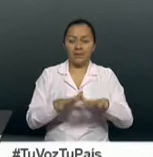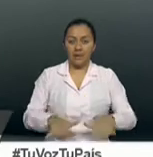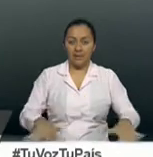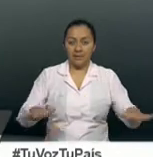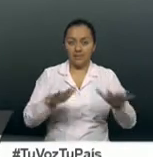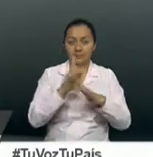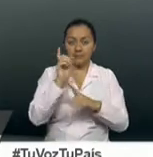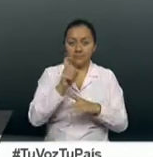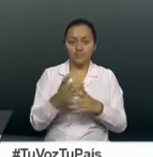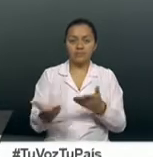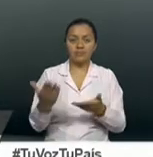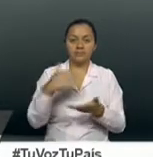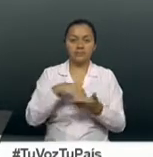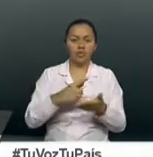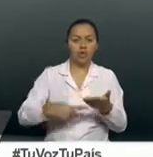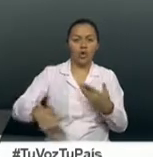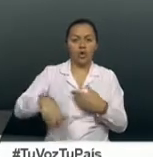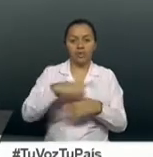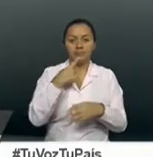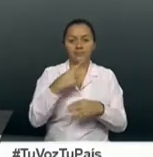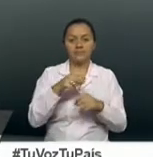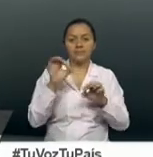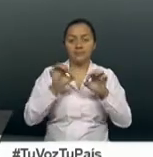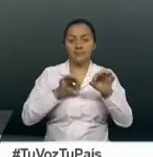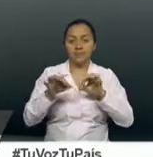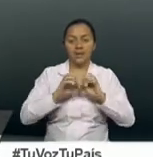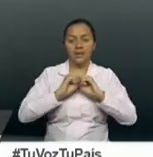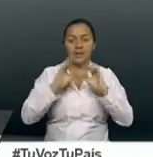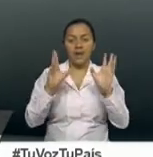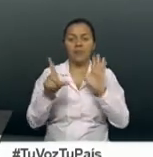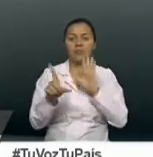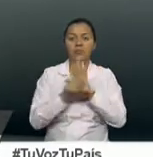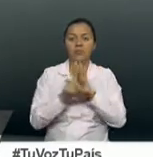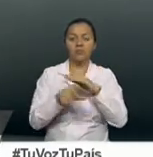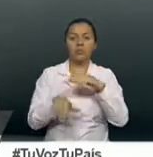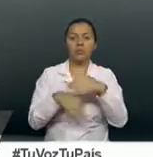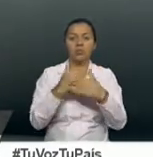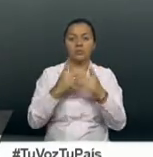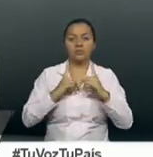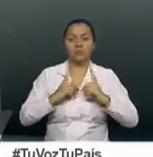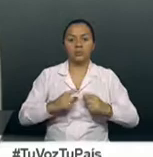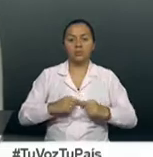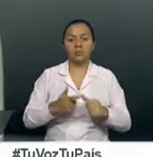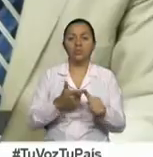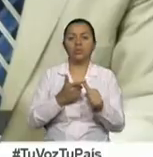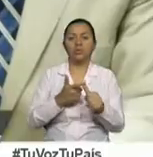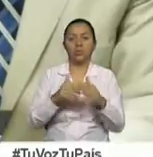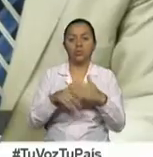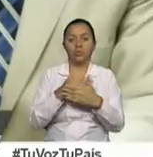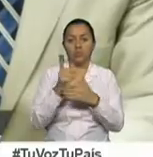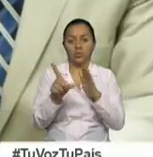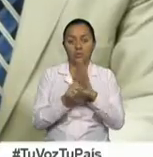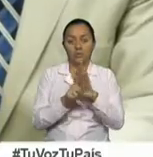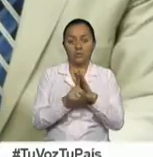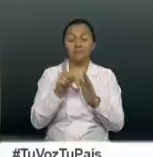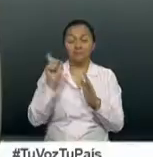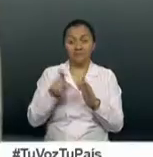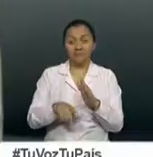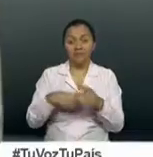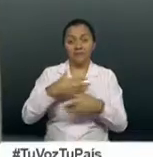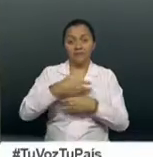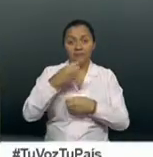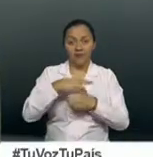se repitió en todas las mesas fue: es necesario tener un nuevo Código Orgánico de la Salud y es urgente tener un Código Orgánico incluso de la Salud. Incluso los de Federación